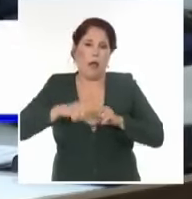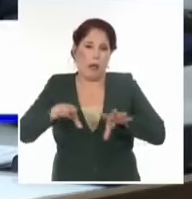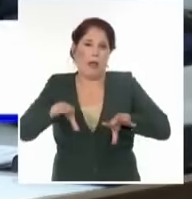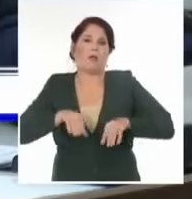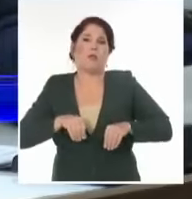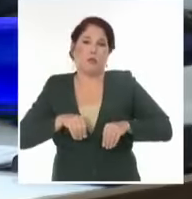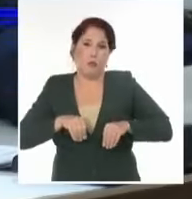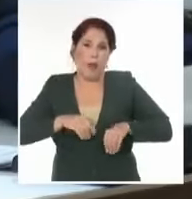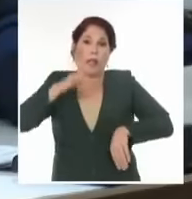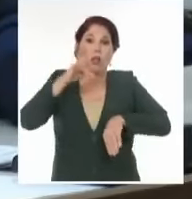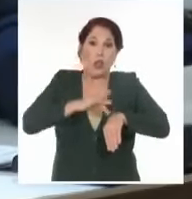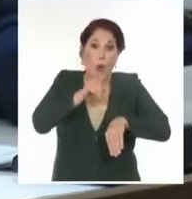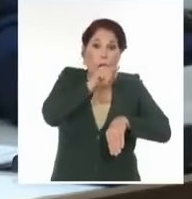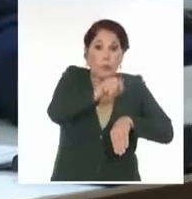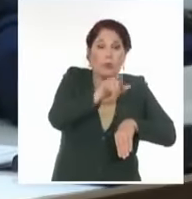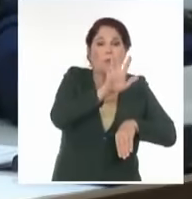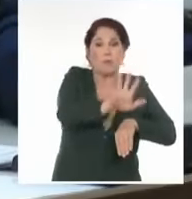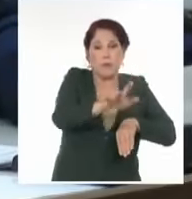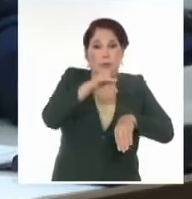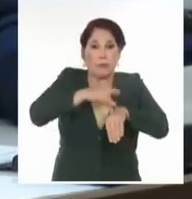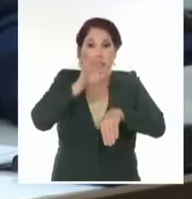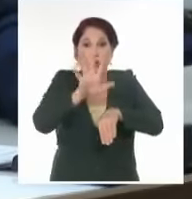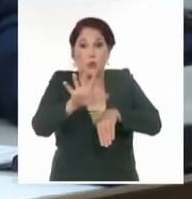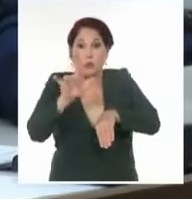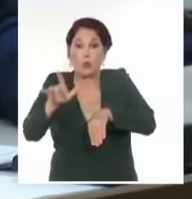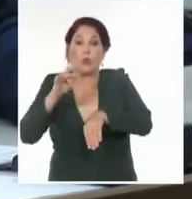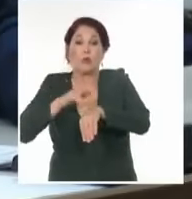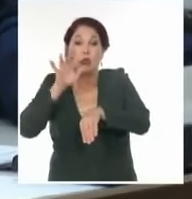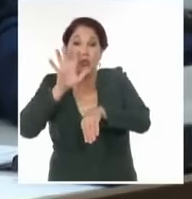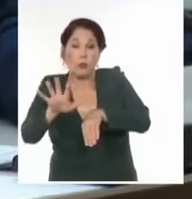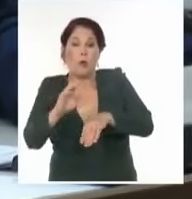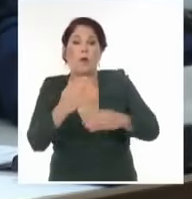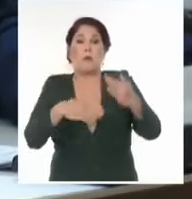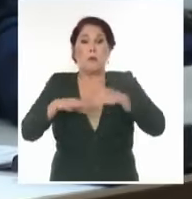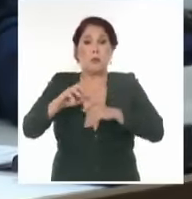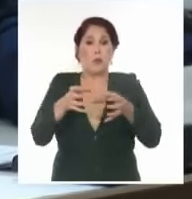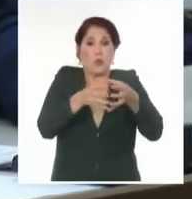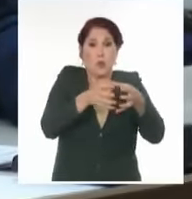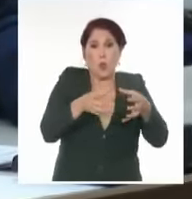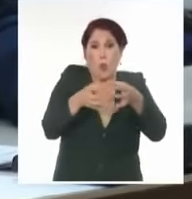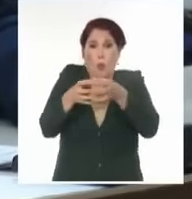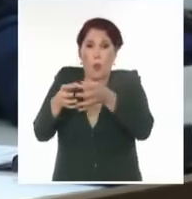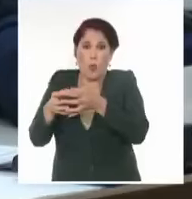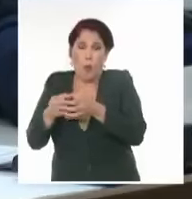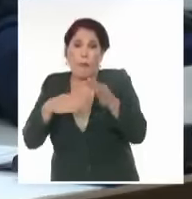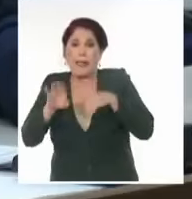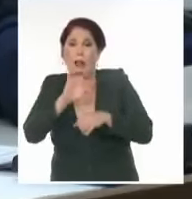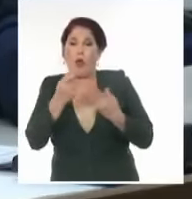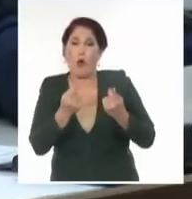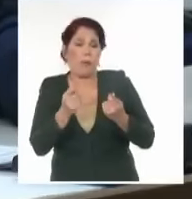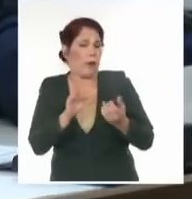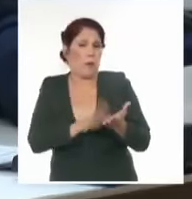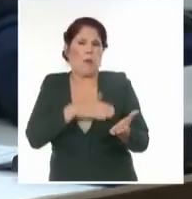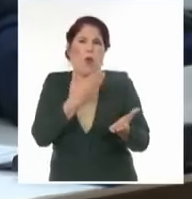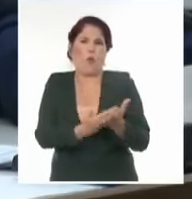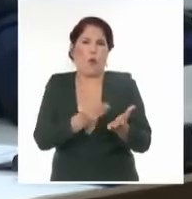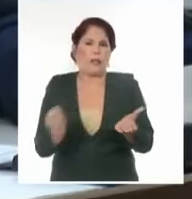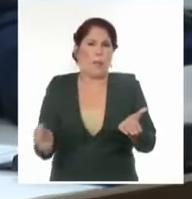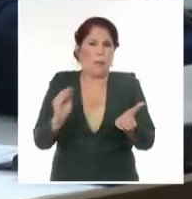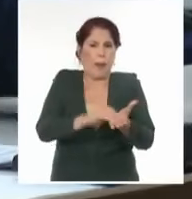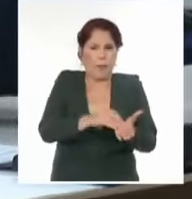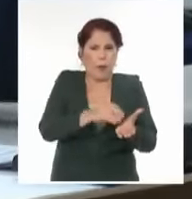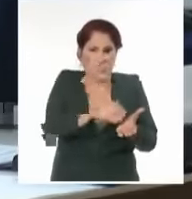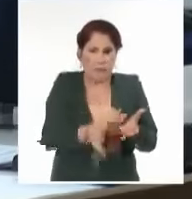no les corresponde ni al subgrupo ni al Ministerio de Economía hacerle las propuestas de implementación